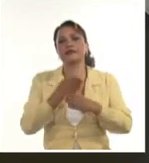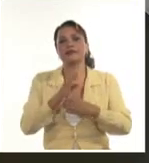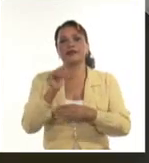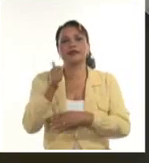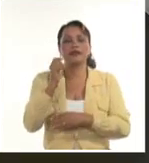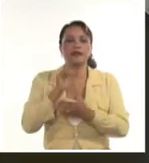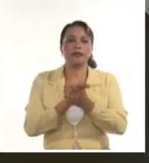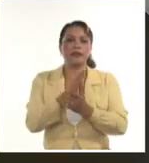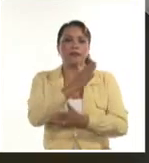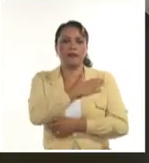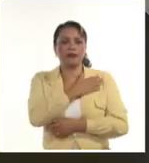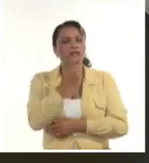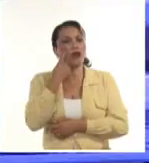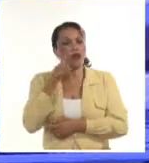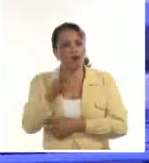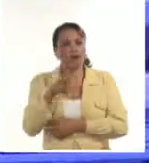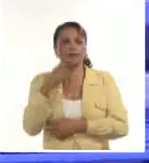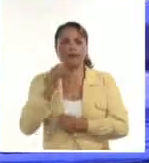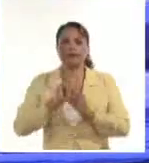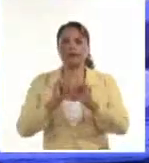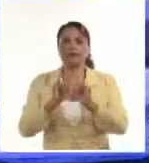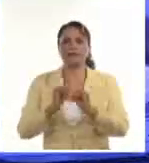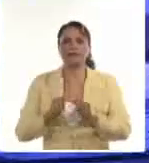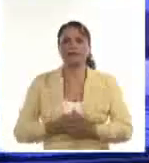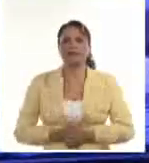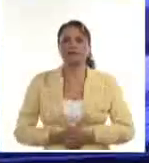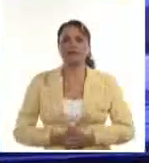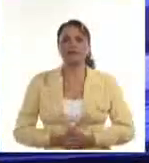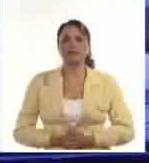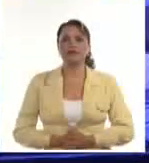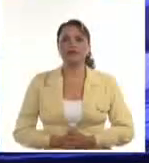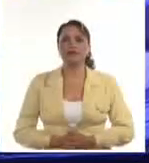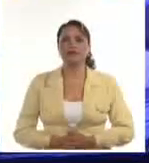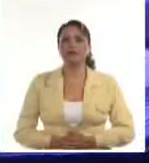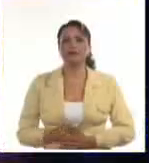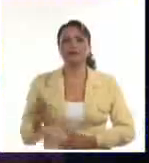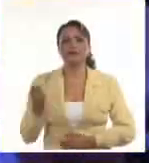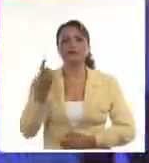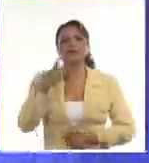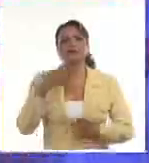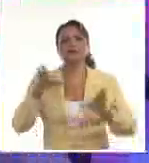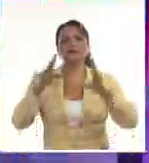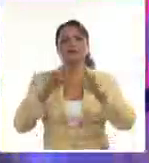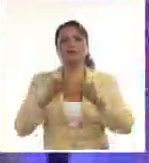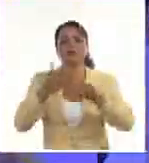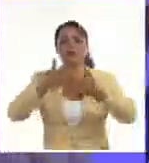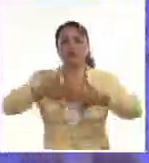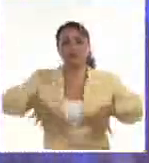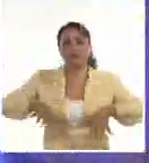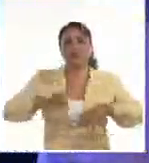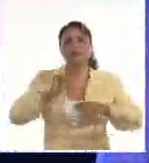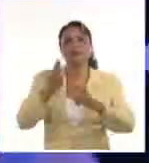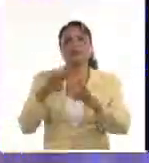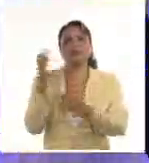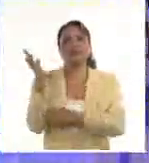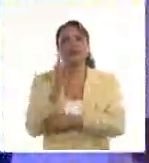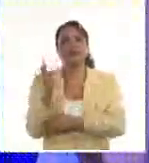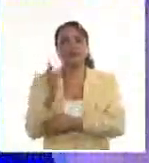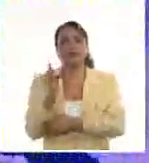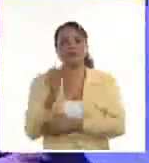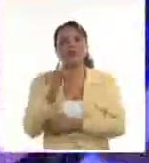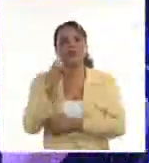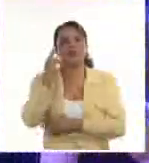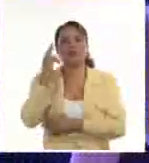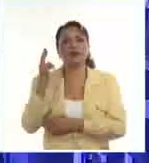marzo. Veamos los detalles. En su primera noche de gala, el evento rindió homenaje a Piloto Ibera.